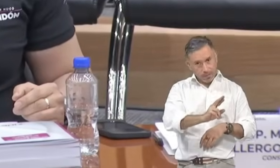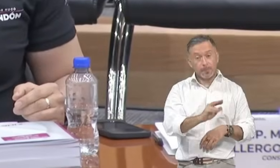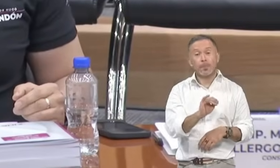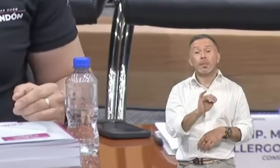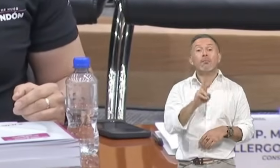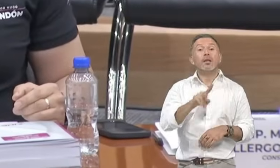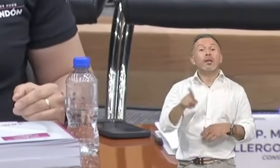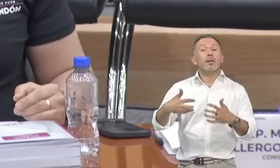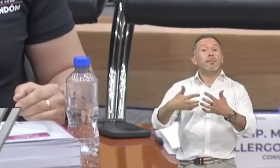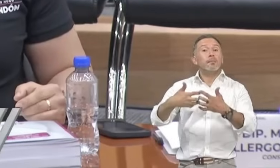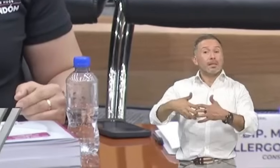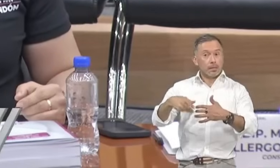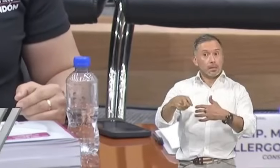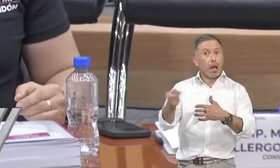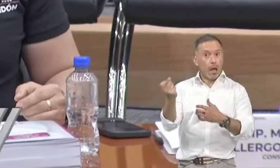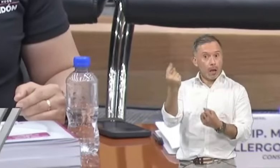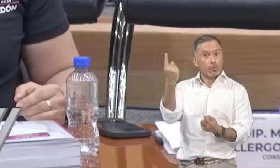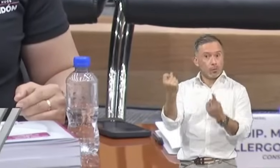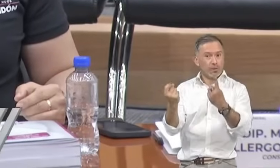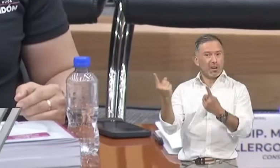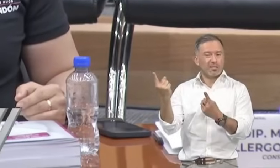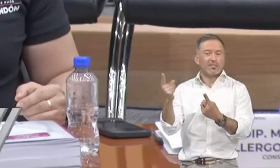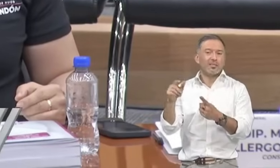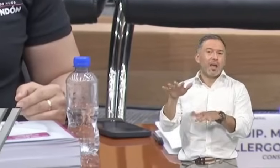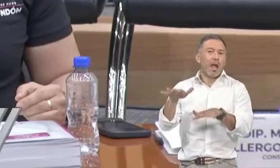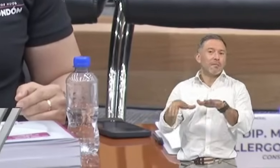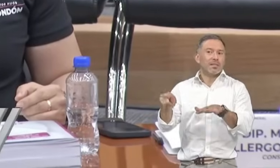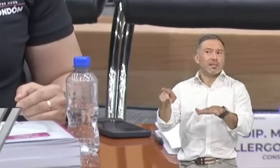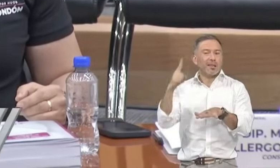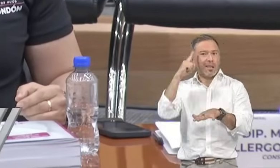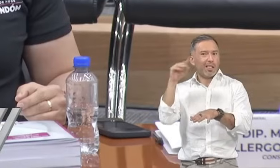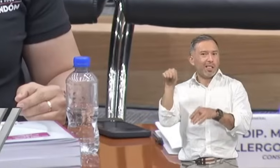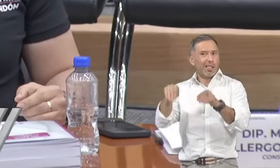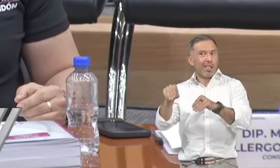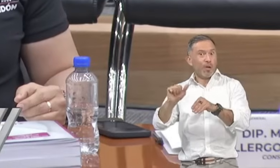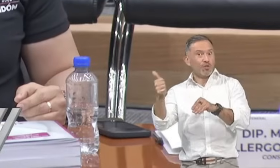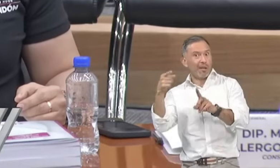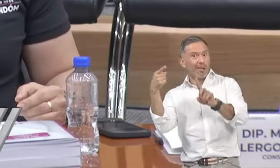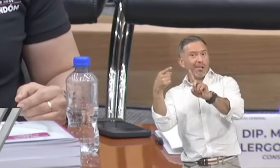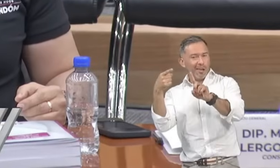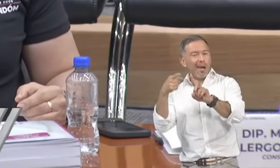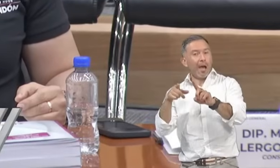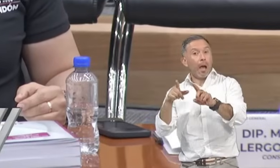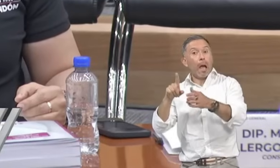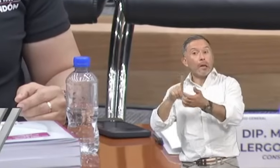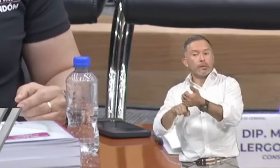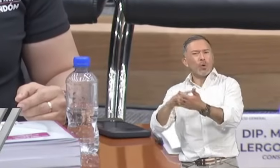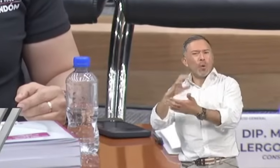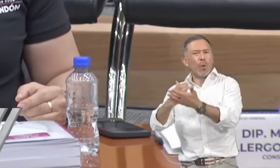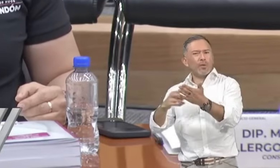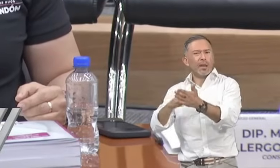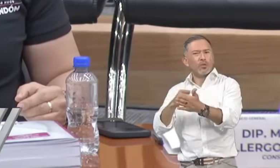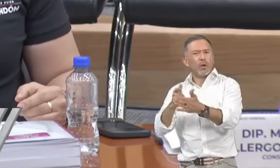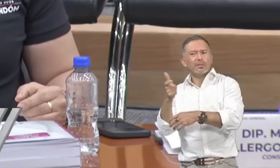casas encuestadoras que a veces se ocupan con otros fines, es más, son contratadas con otros fines, es de